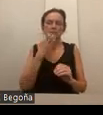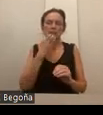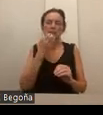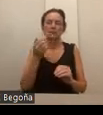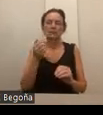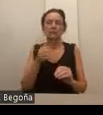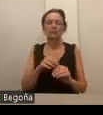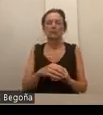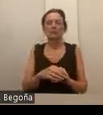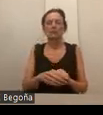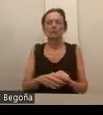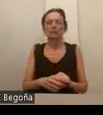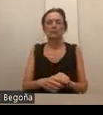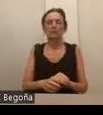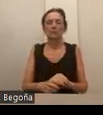el reishi.